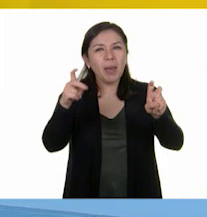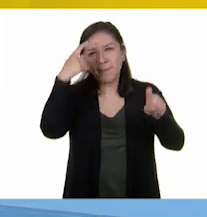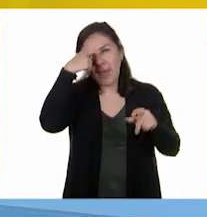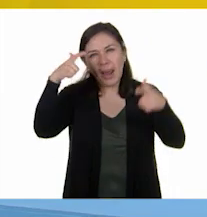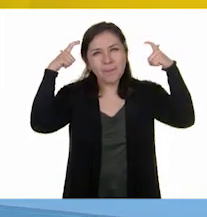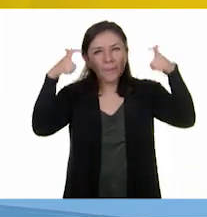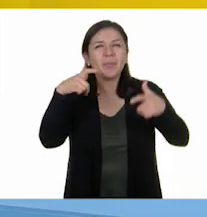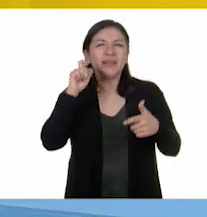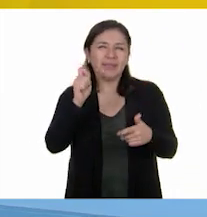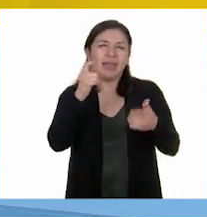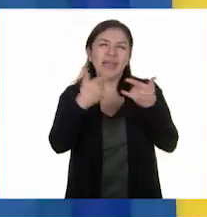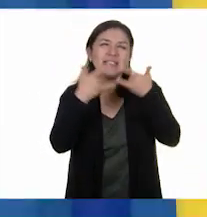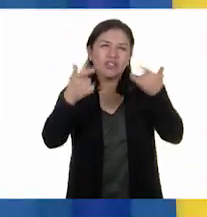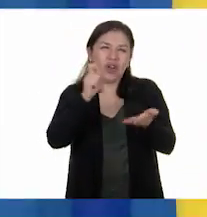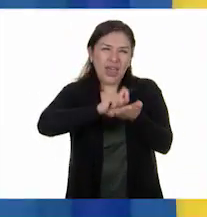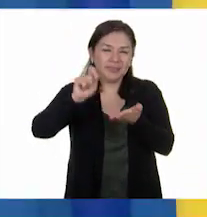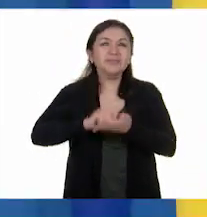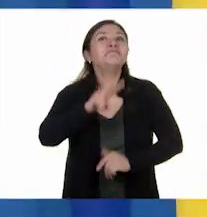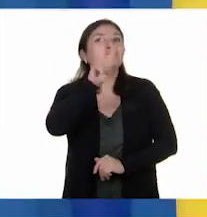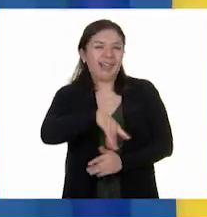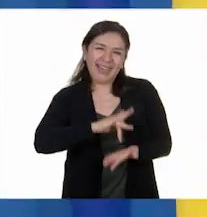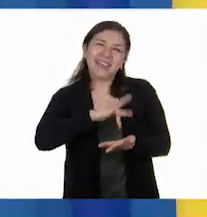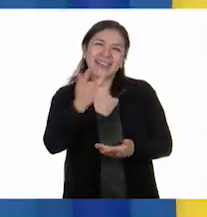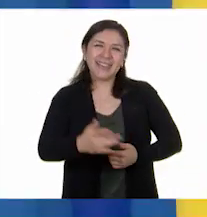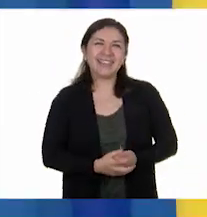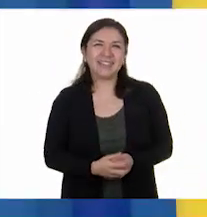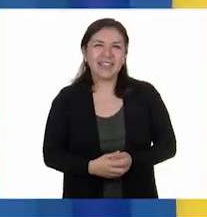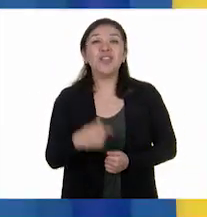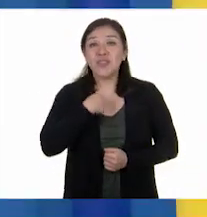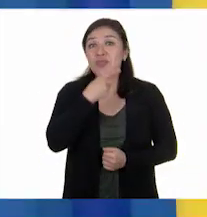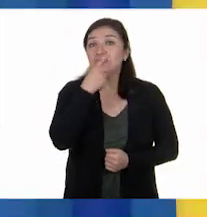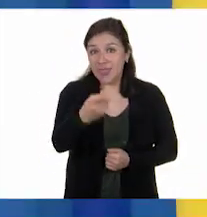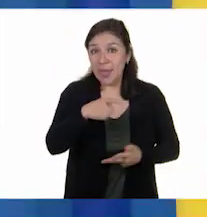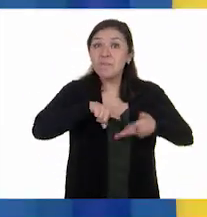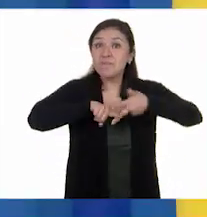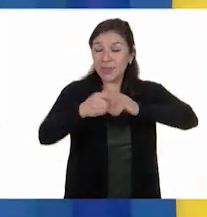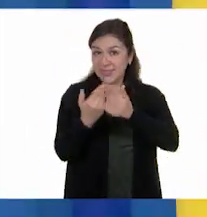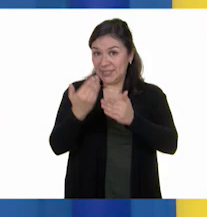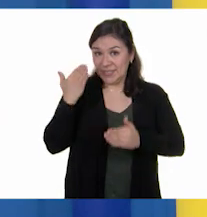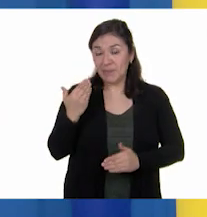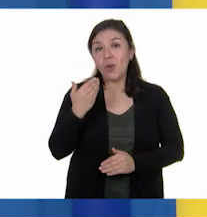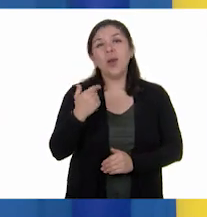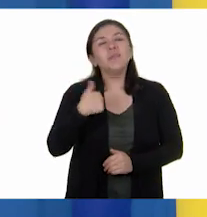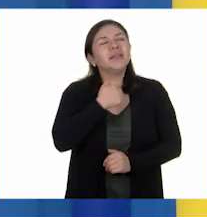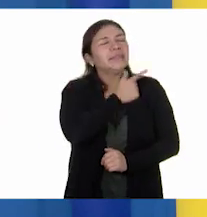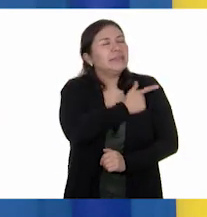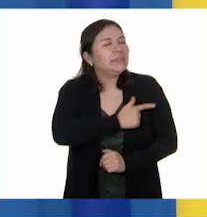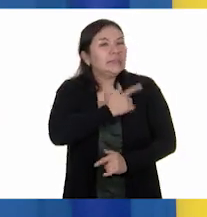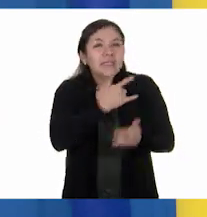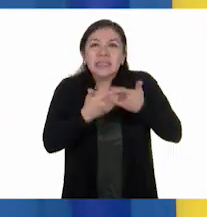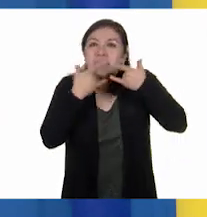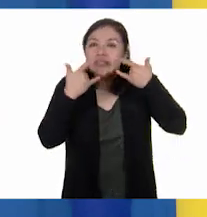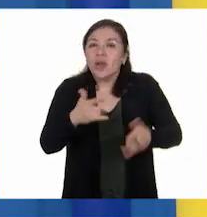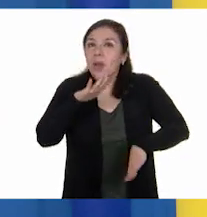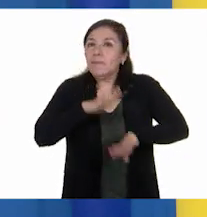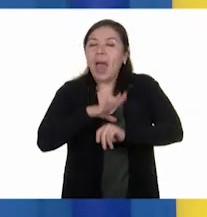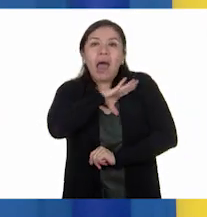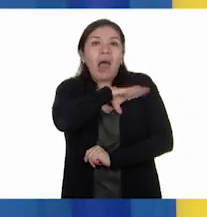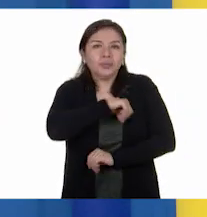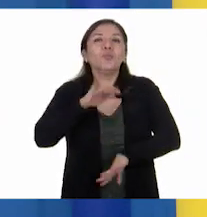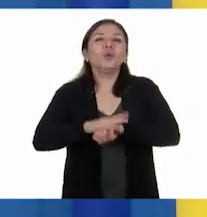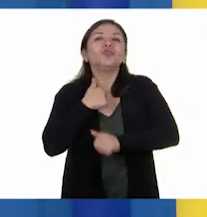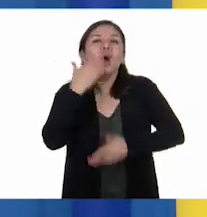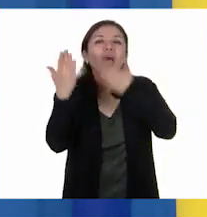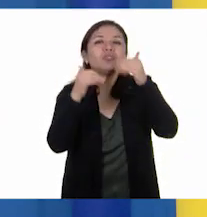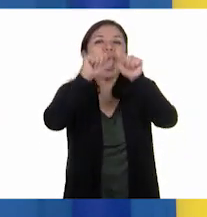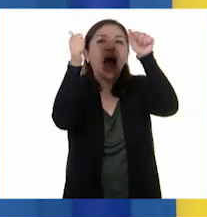relato histórico. Muchas gracias, Gaby. Como dije desde el principio, amo tanto la historia que por eso estudié Historia del